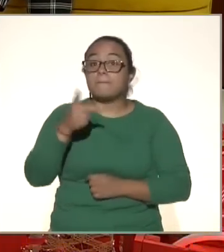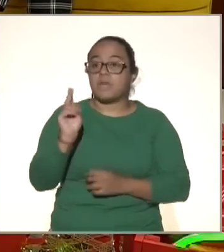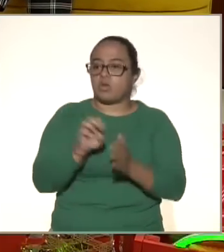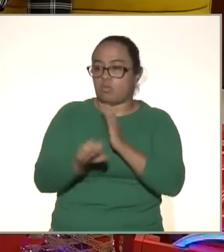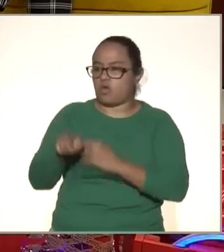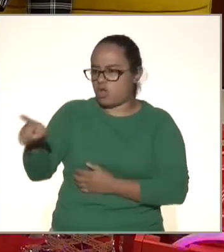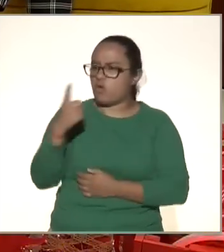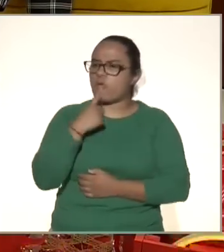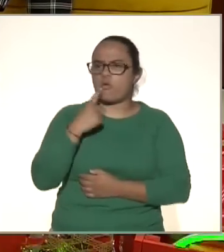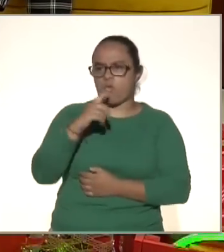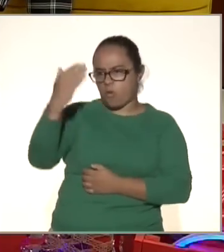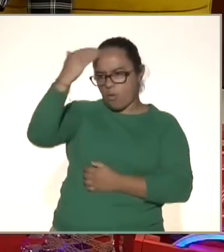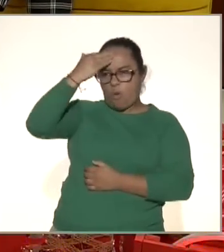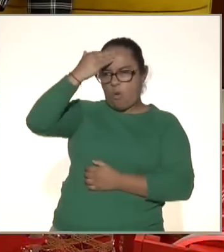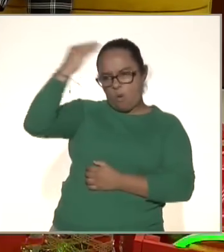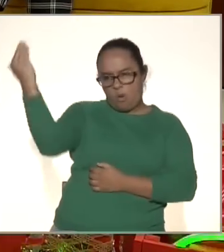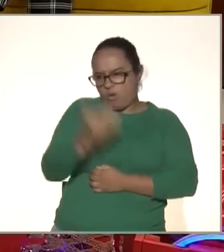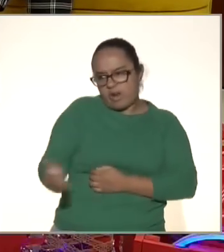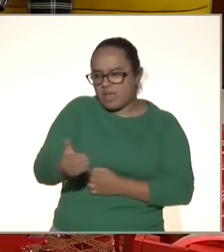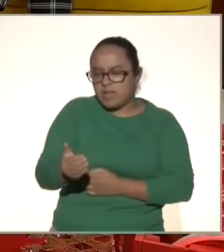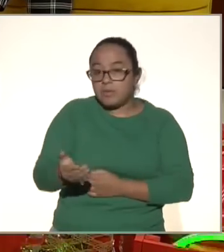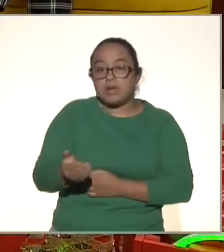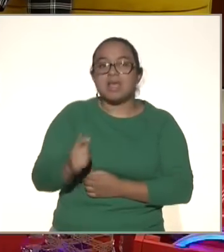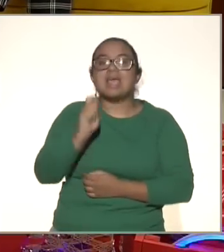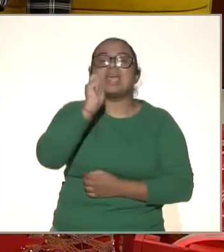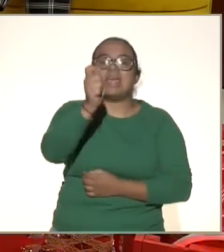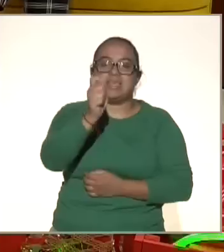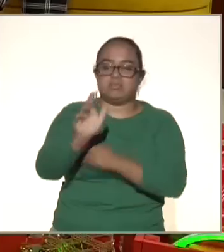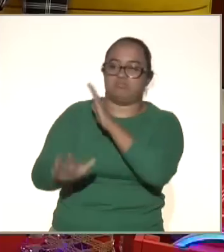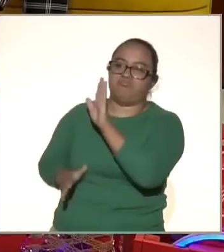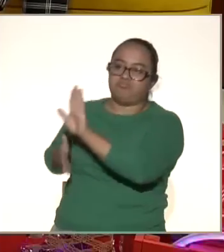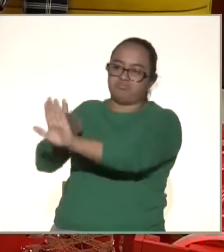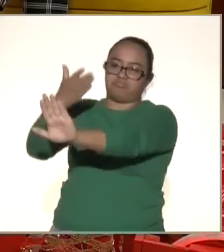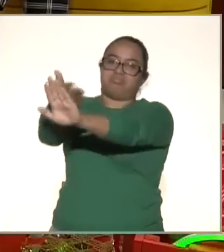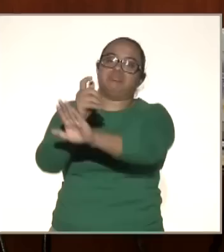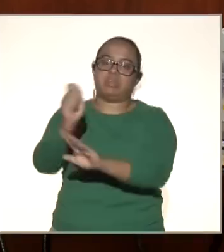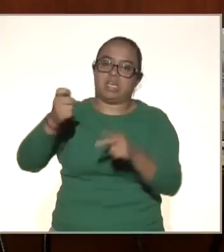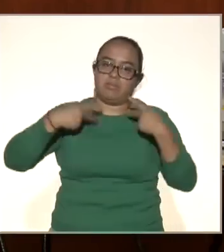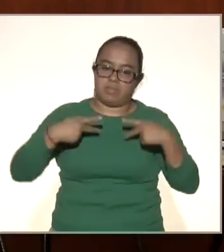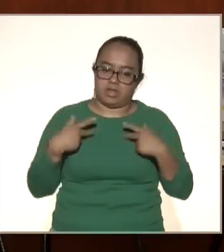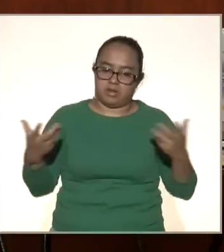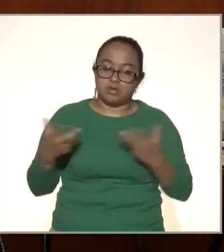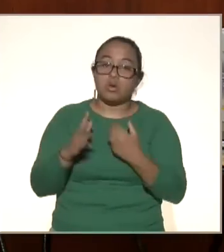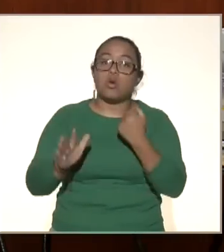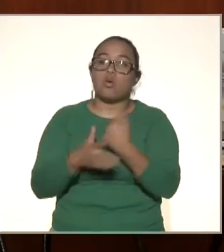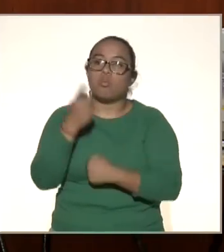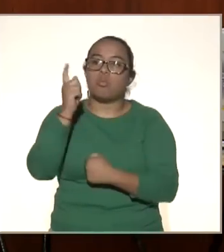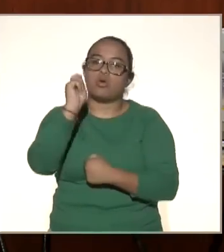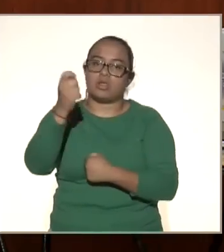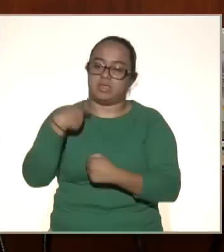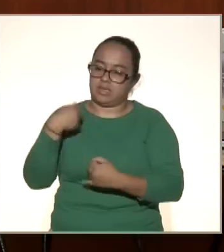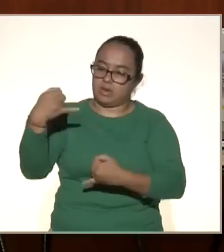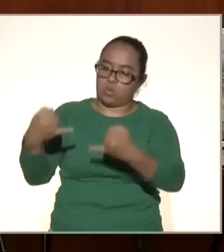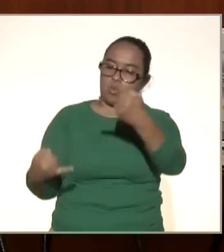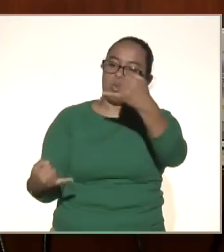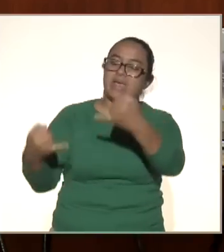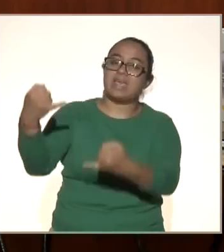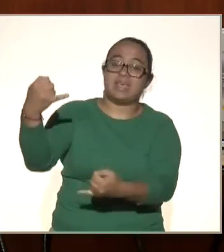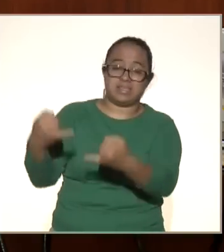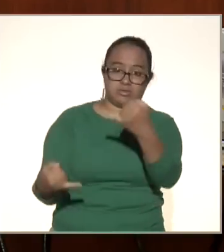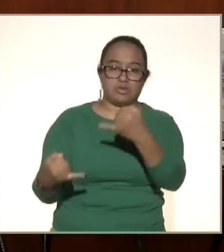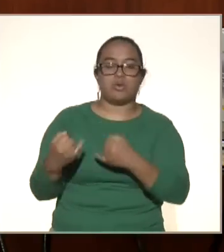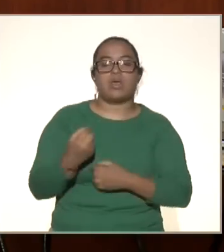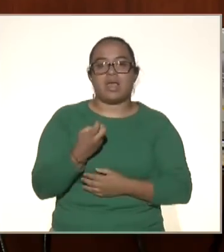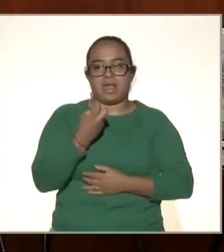está horrible, entonces yo ya estoy agrediendo a quien lo hizo, porque estoy metiendo un juicio. ¿Okay? Esa